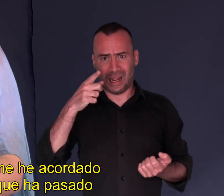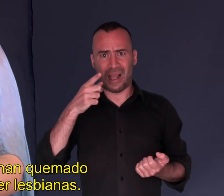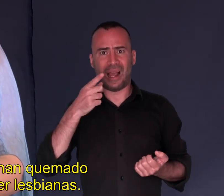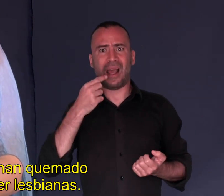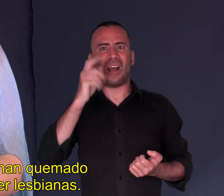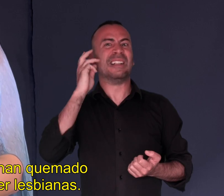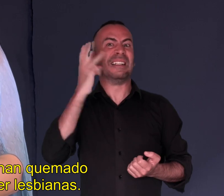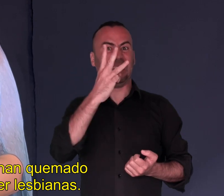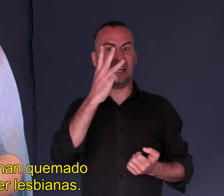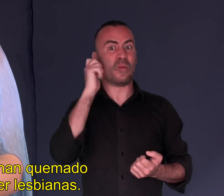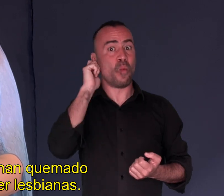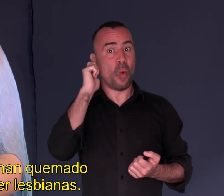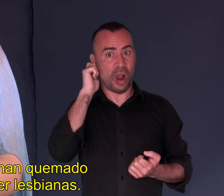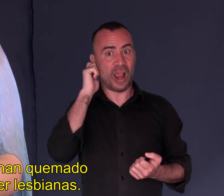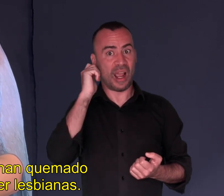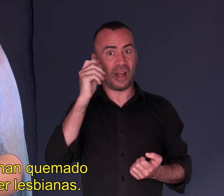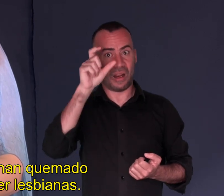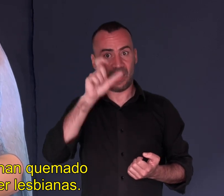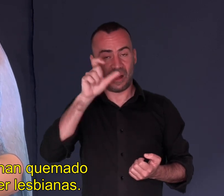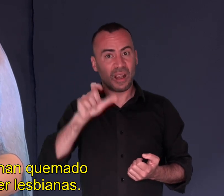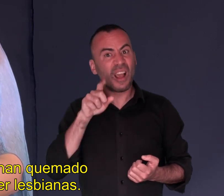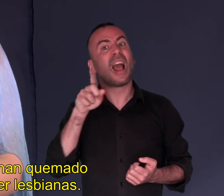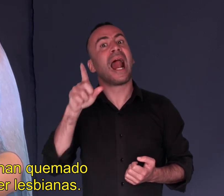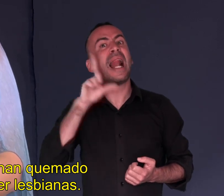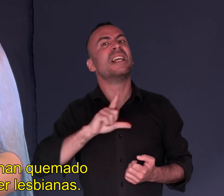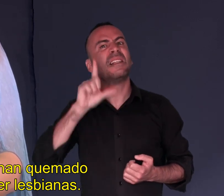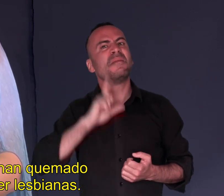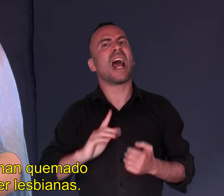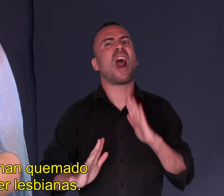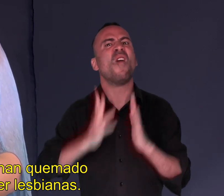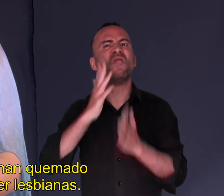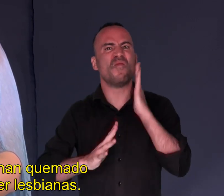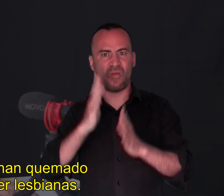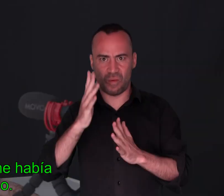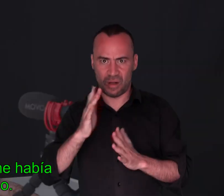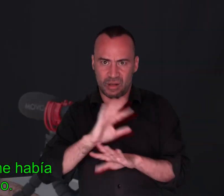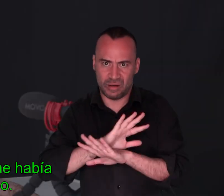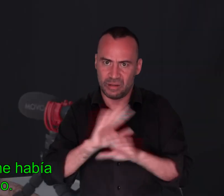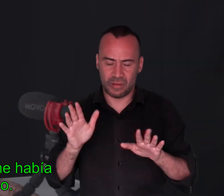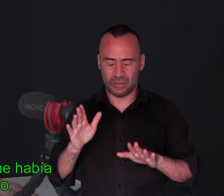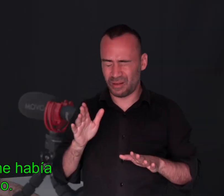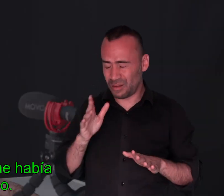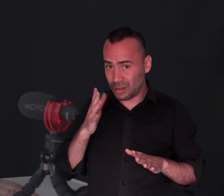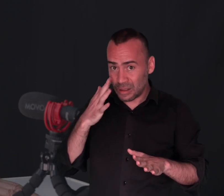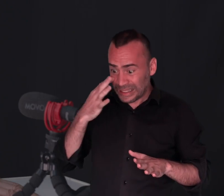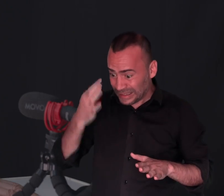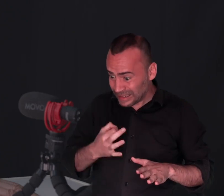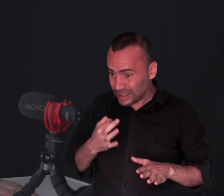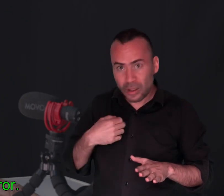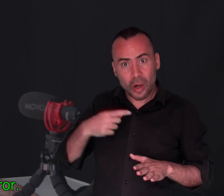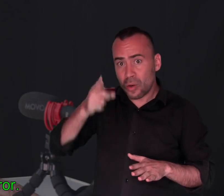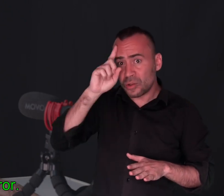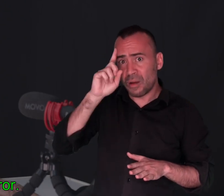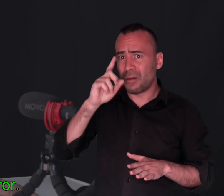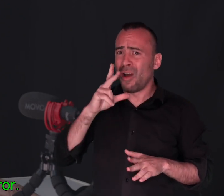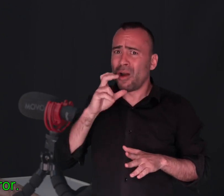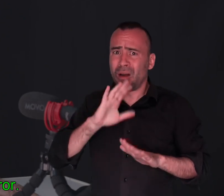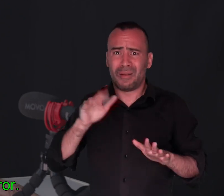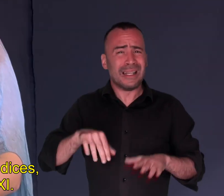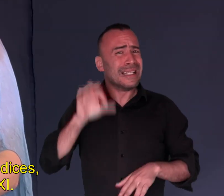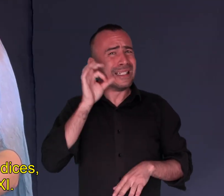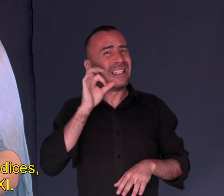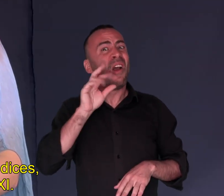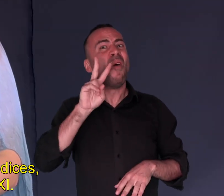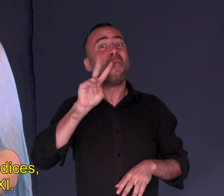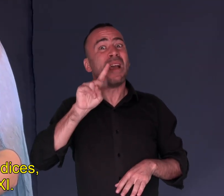de de Argentina que han quemado a tres mujeres por ser lesbianas Ah esto no me había enterado sí Qué horror